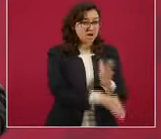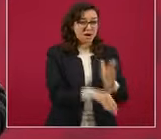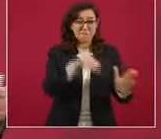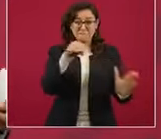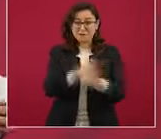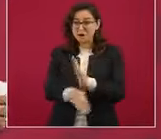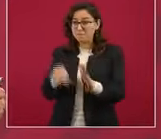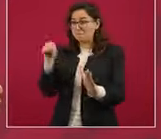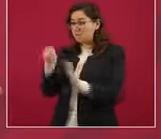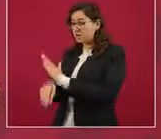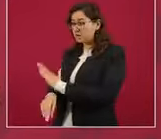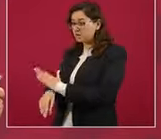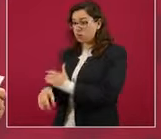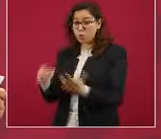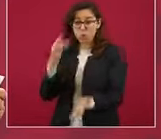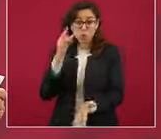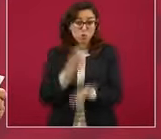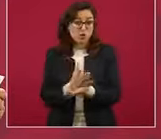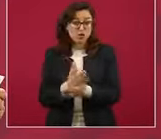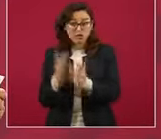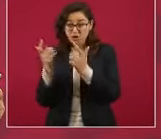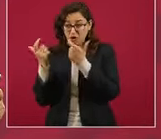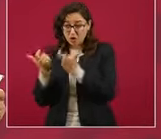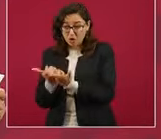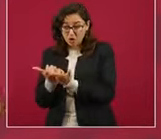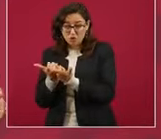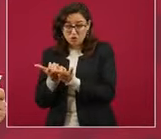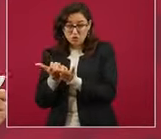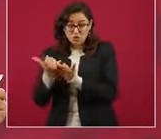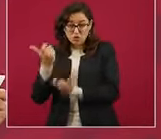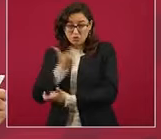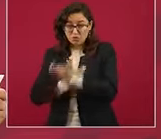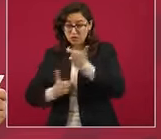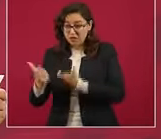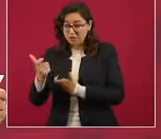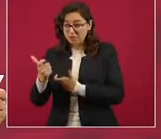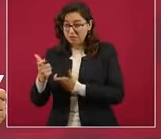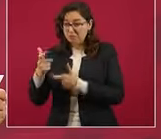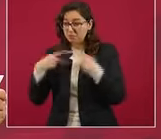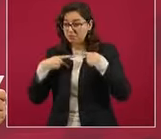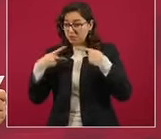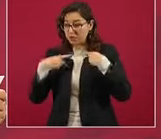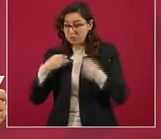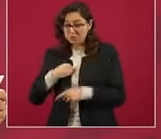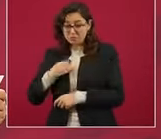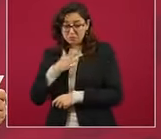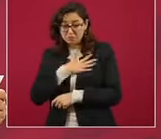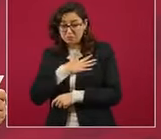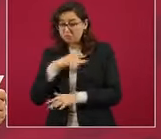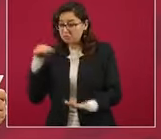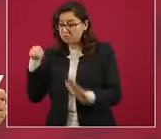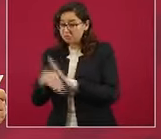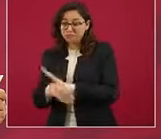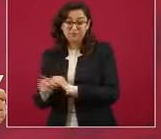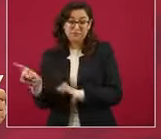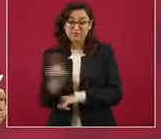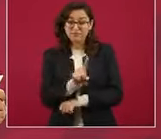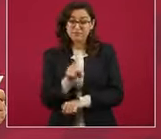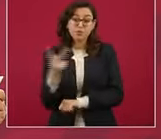o de bienestar, es una crisis política, es una crisis por pérdida de